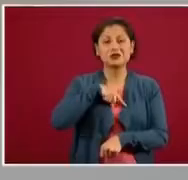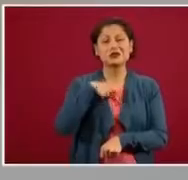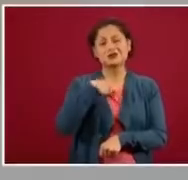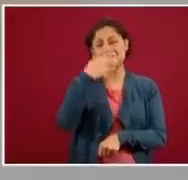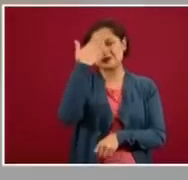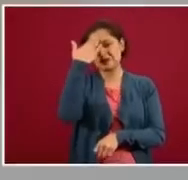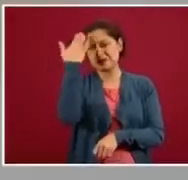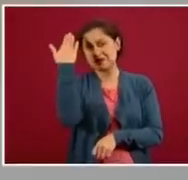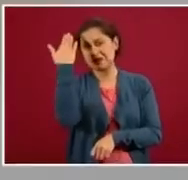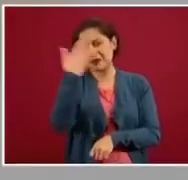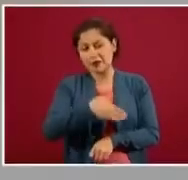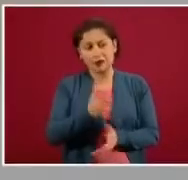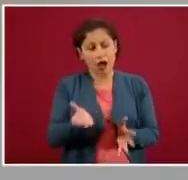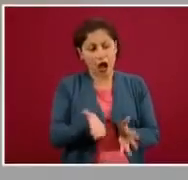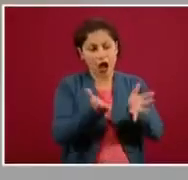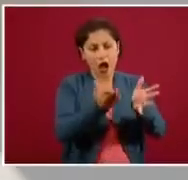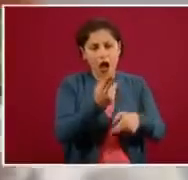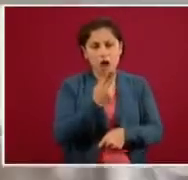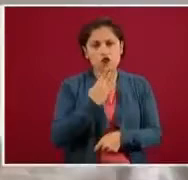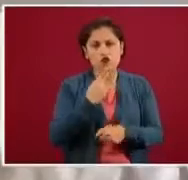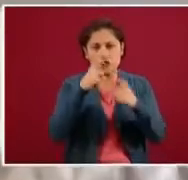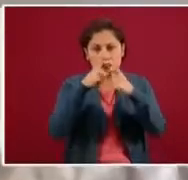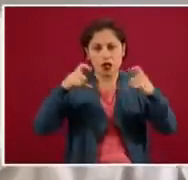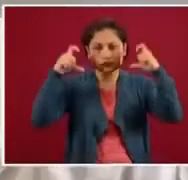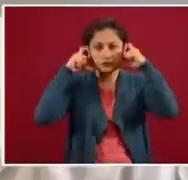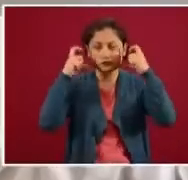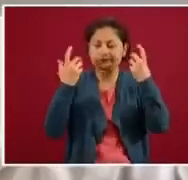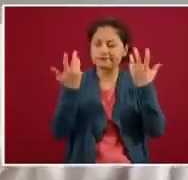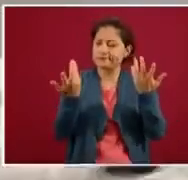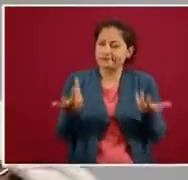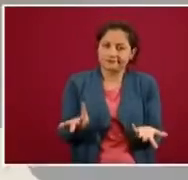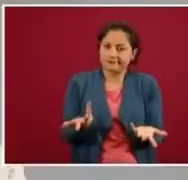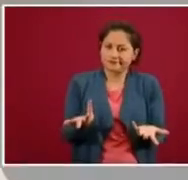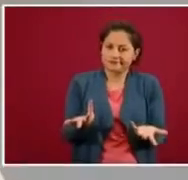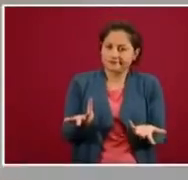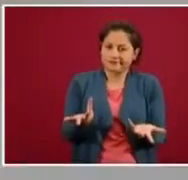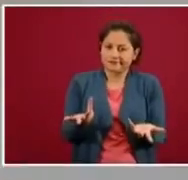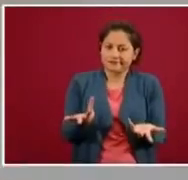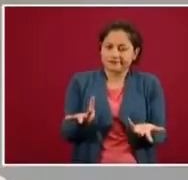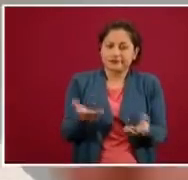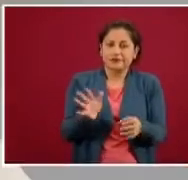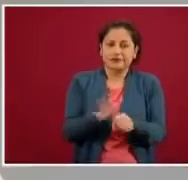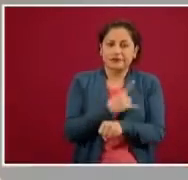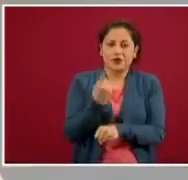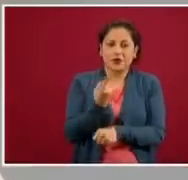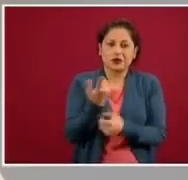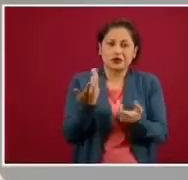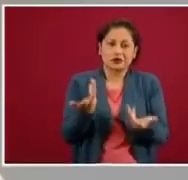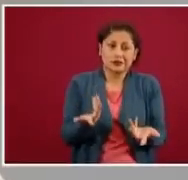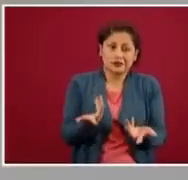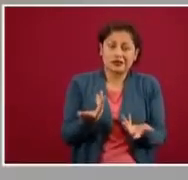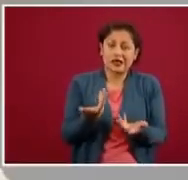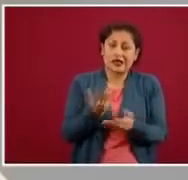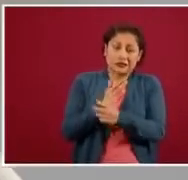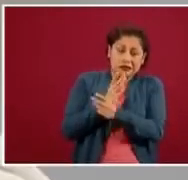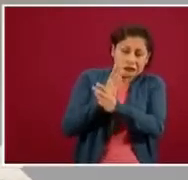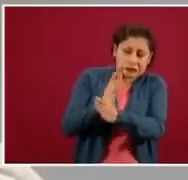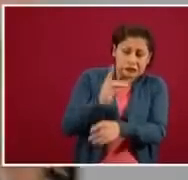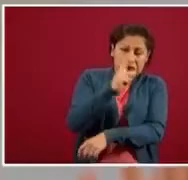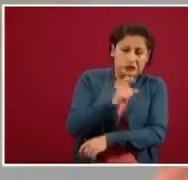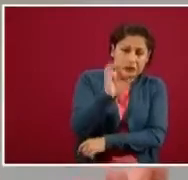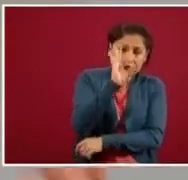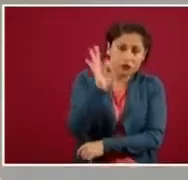enfática en pro del cubrebocas y de uso comunitario, pero tampoco estamos en contra. Si es un